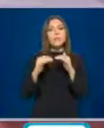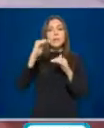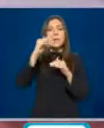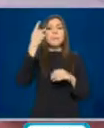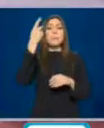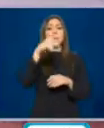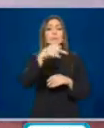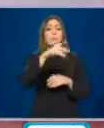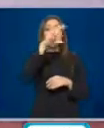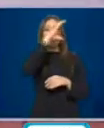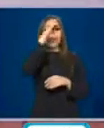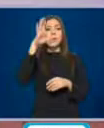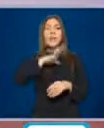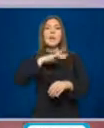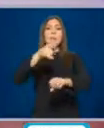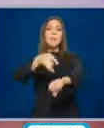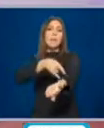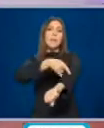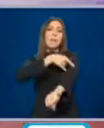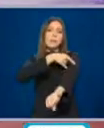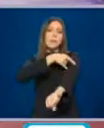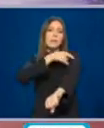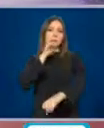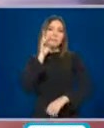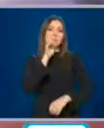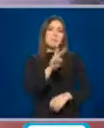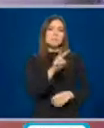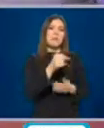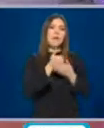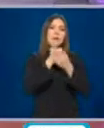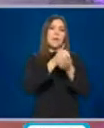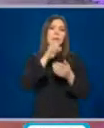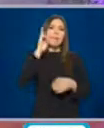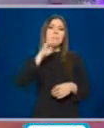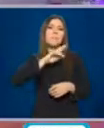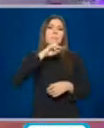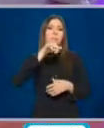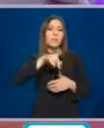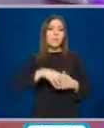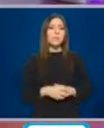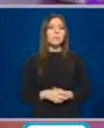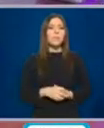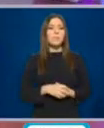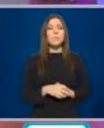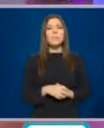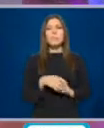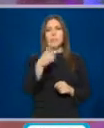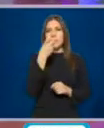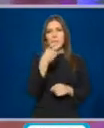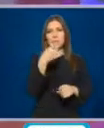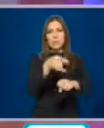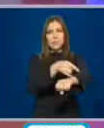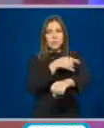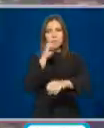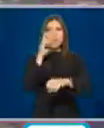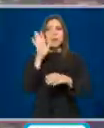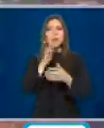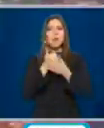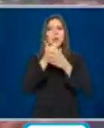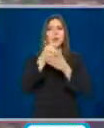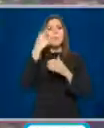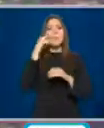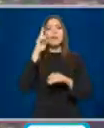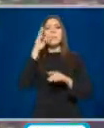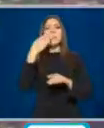embargo, en esa fotografía tenía medias. Exacto. Eso ayuda. Para moda urbana. Eso ayuda, pero es como un poco más como para compensarlo en el frío, no